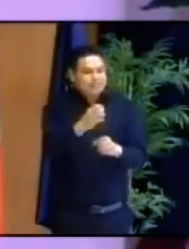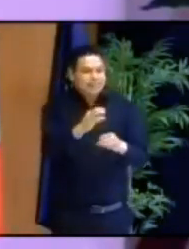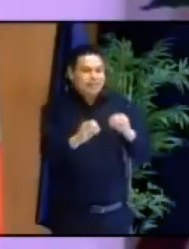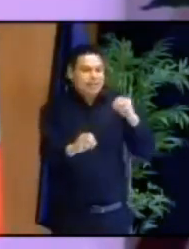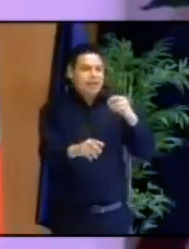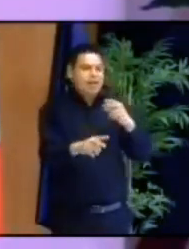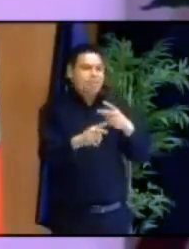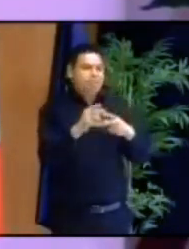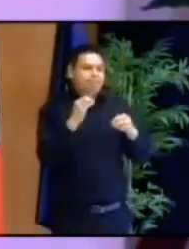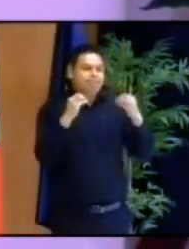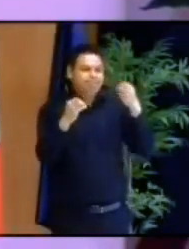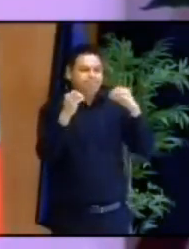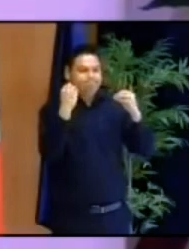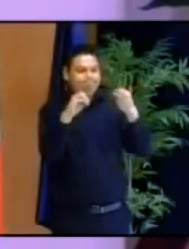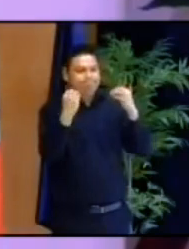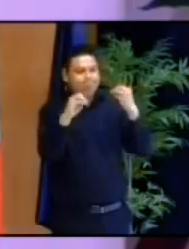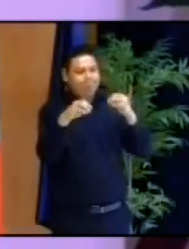hoy.